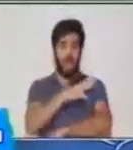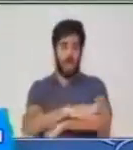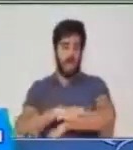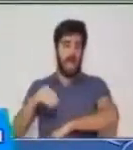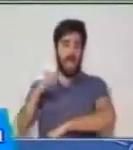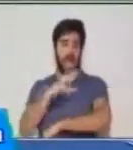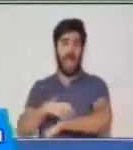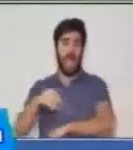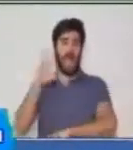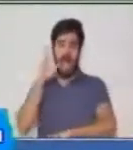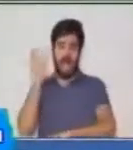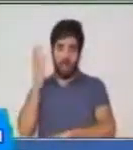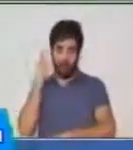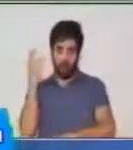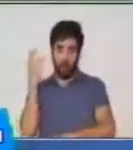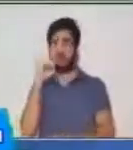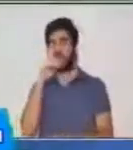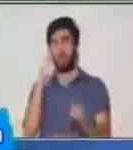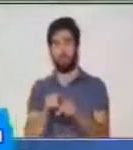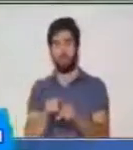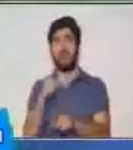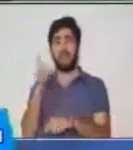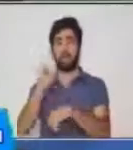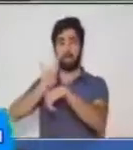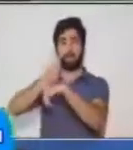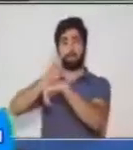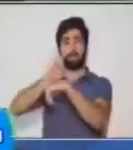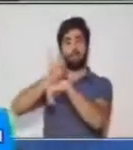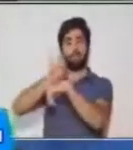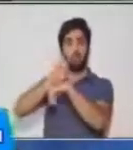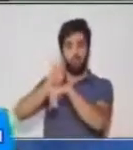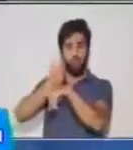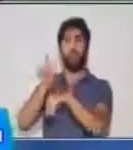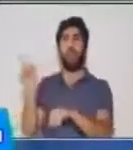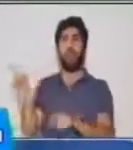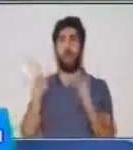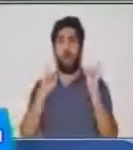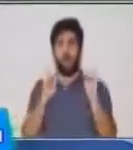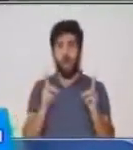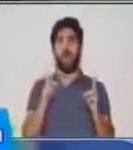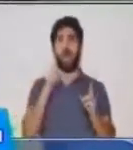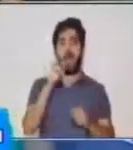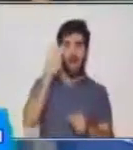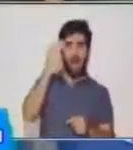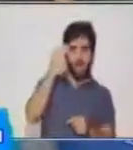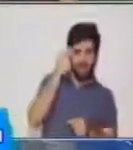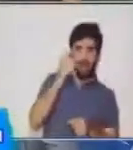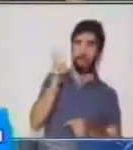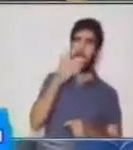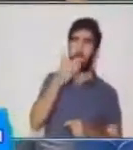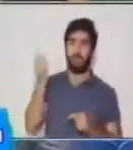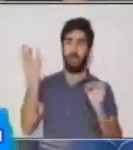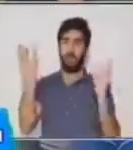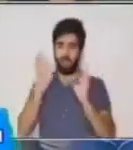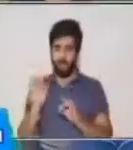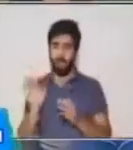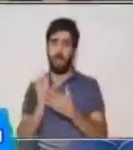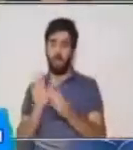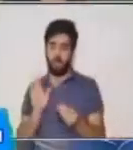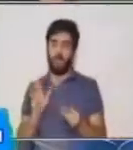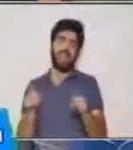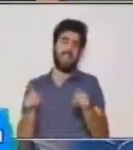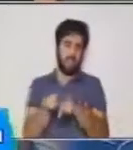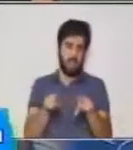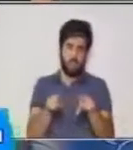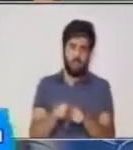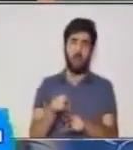sigues estas opiniones, pues vas a poder saber. Por ejemplo, el personaje lo vas a saber en el mensaje oral. Cuando lo